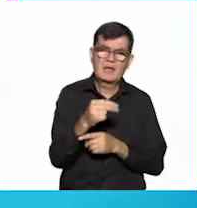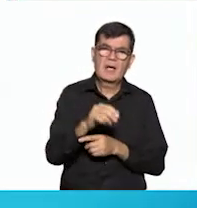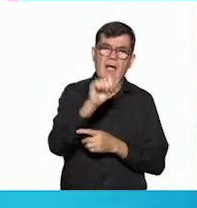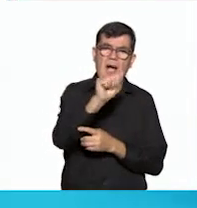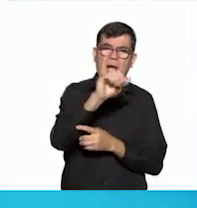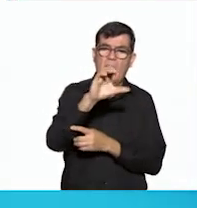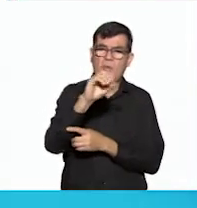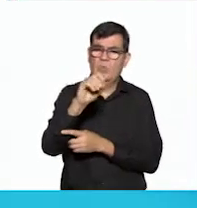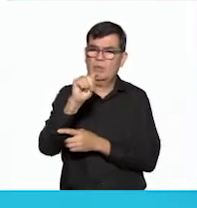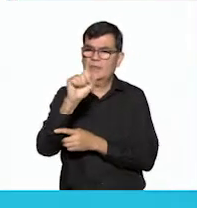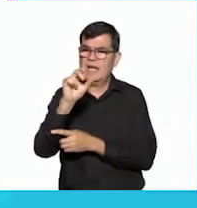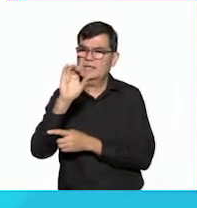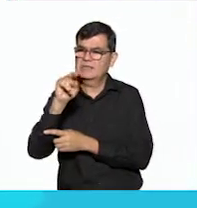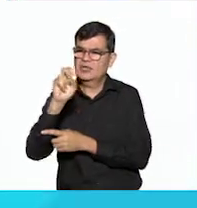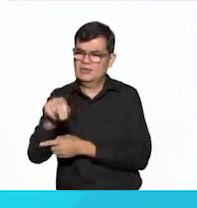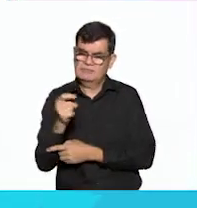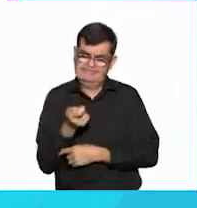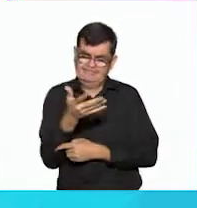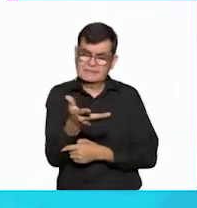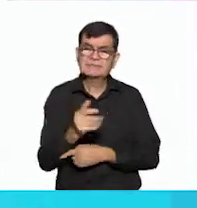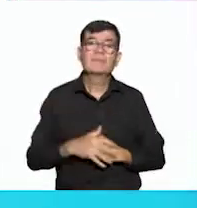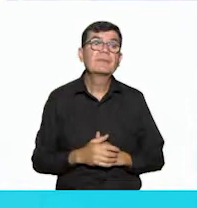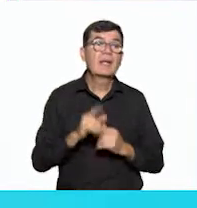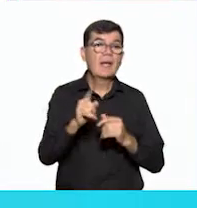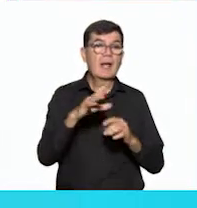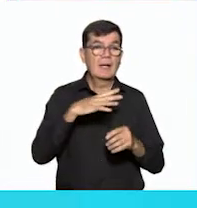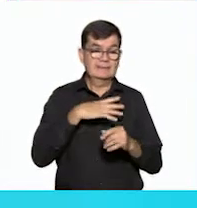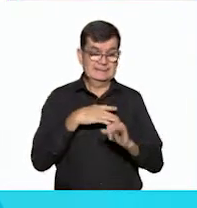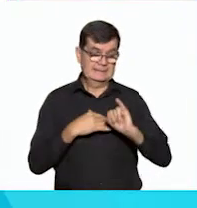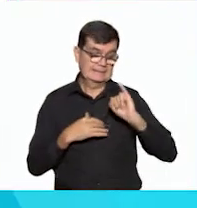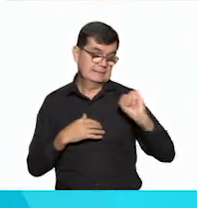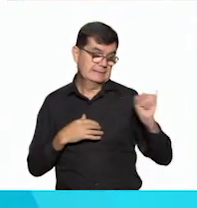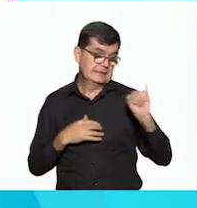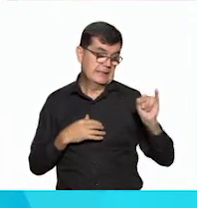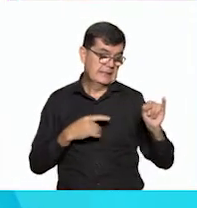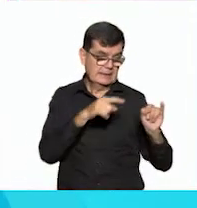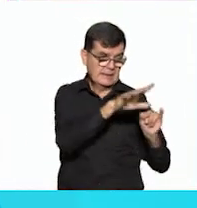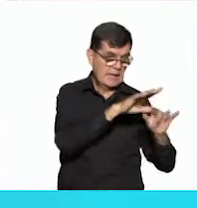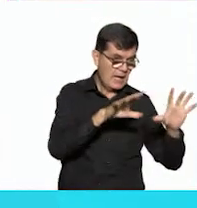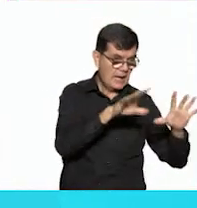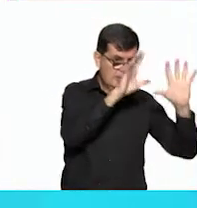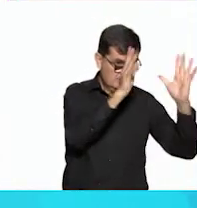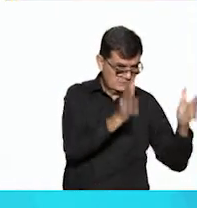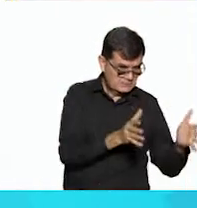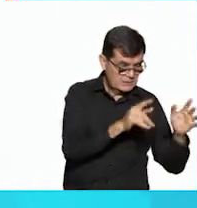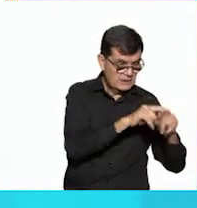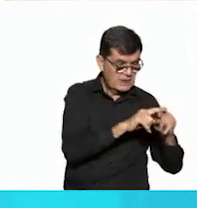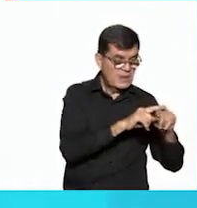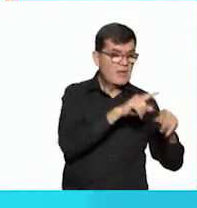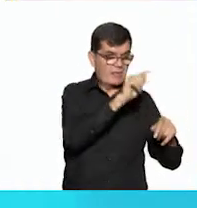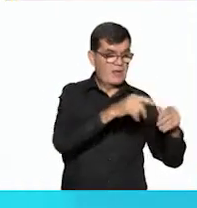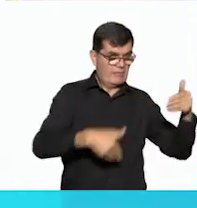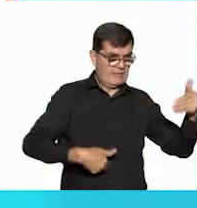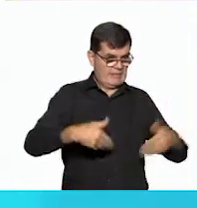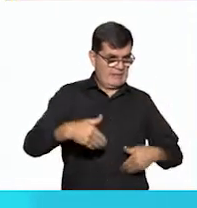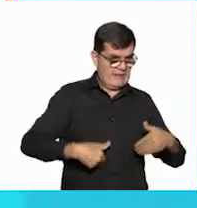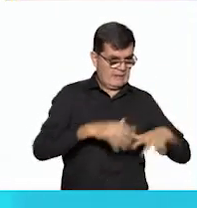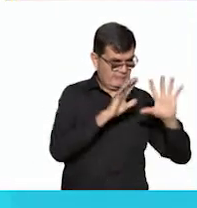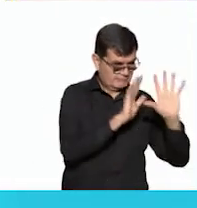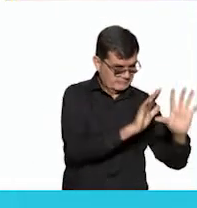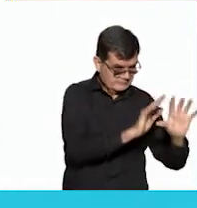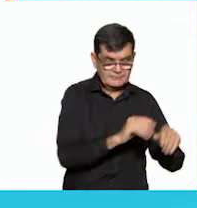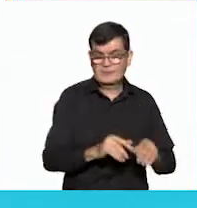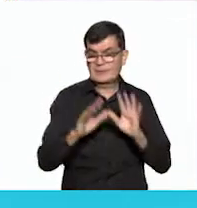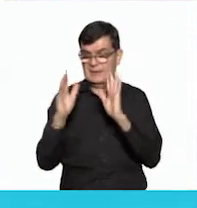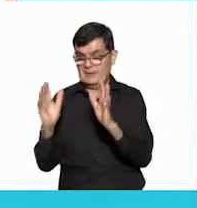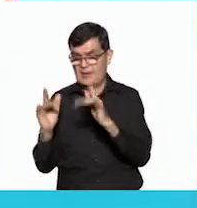le llamamos acotaciones. Entonces, del lado izquierdo tenemos un guión teatral y del lado derecho tenemos